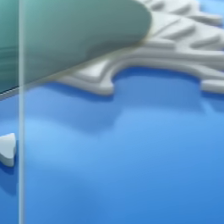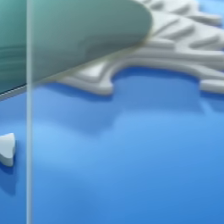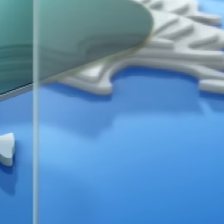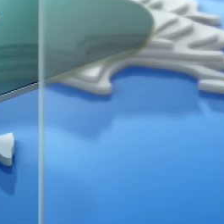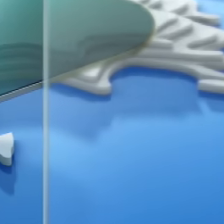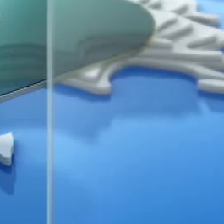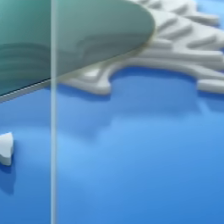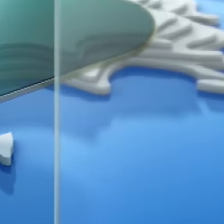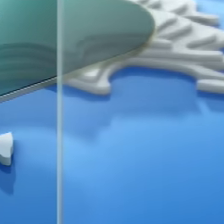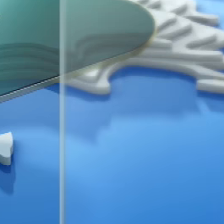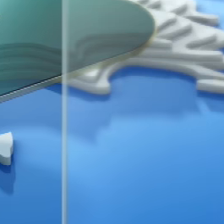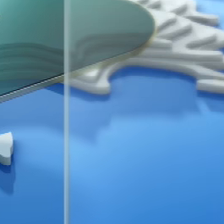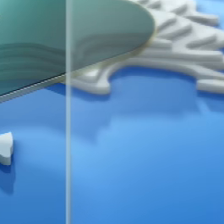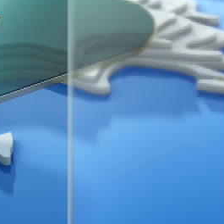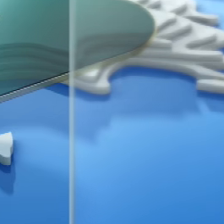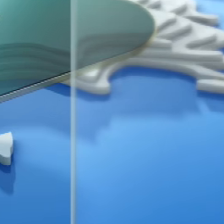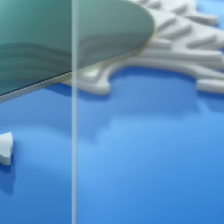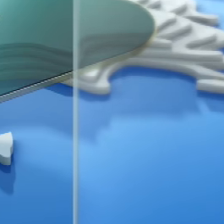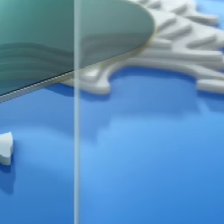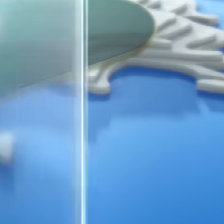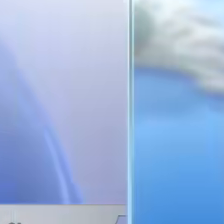Noticentro 1 CMI.